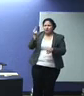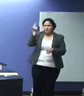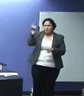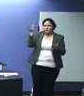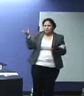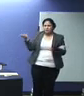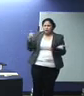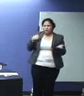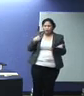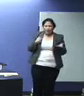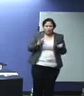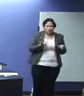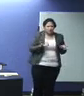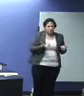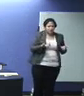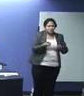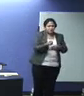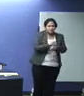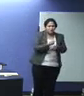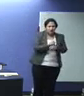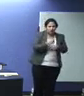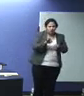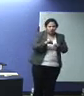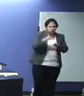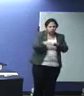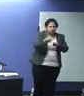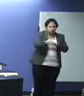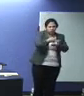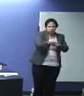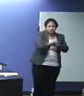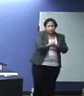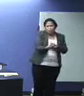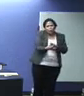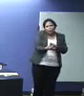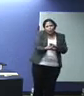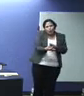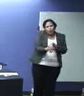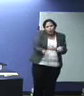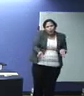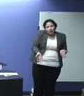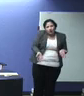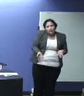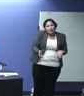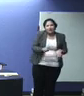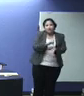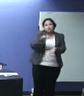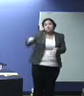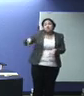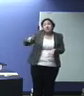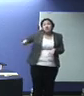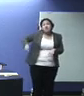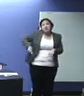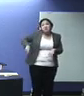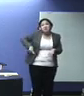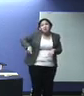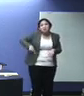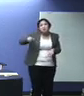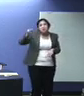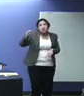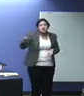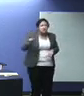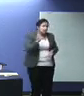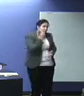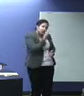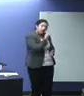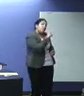eso es muy permitido por la ley. La ley así lo establece y para la ley soy eso. Entonces, ¿en dónde estamos ahora? ¿Cuáles